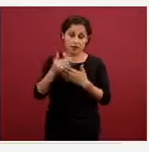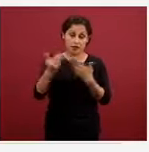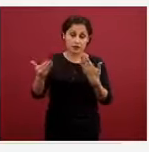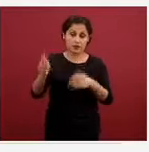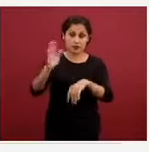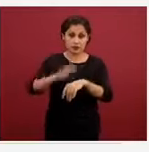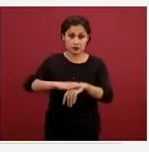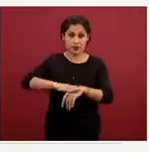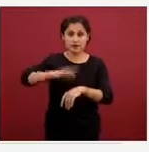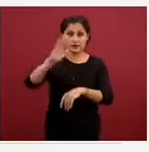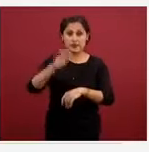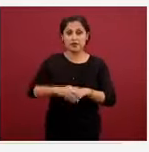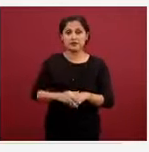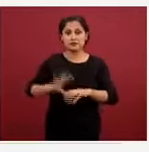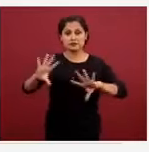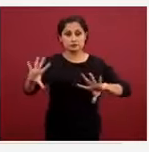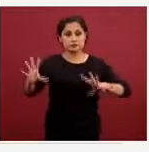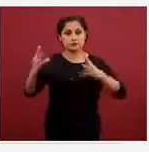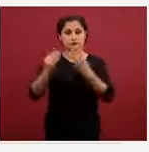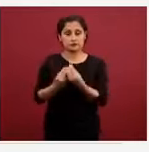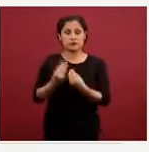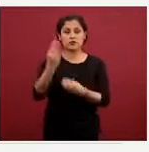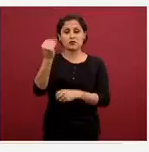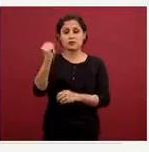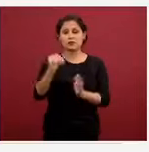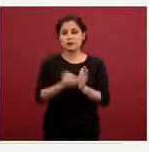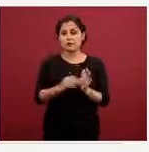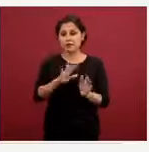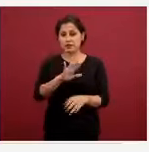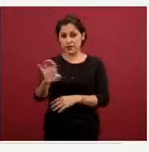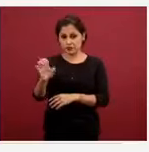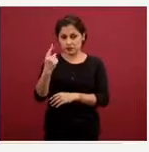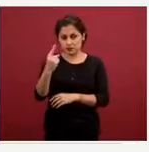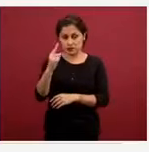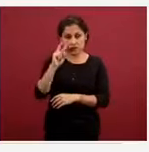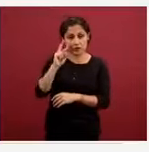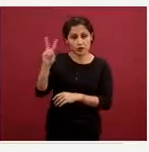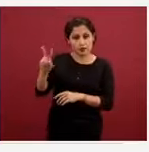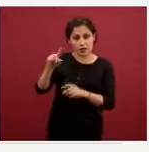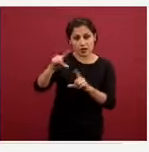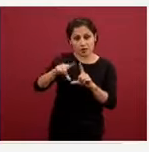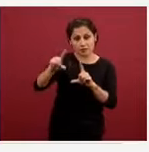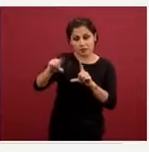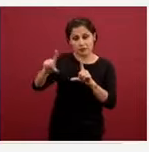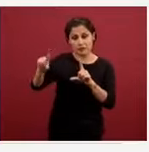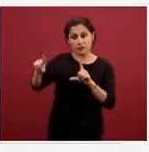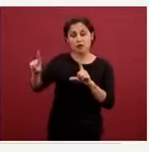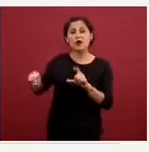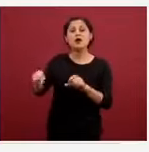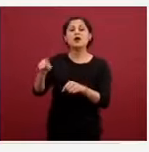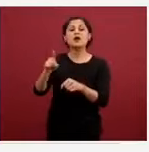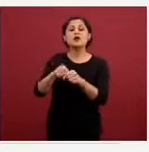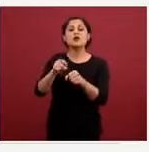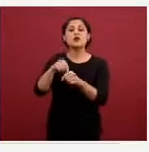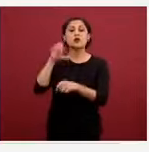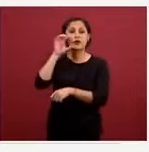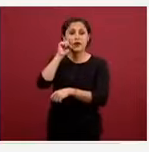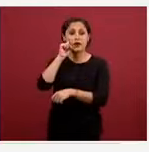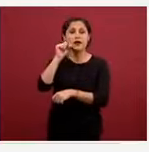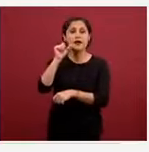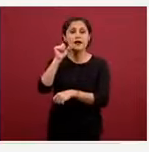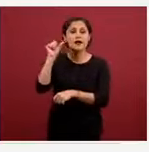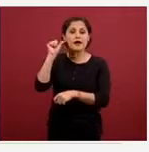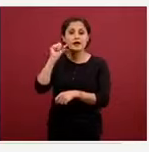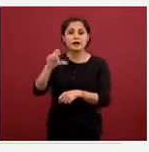estarían representados los 9.501. Si vemos las barras de color naranja, el día de ayer notábamos una disminución en